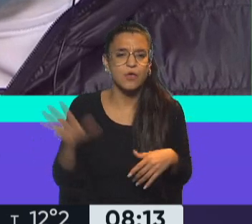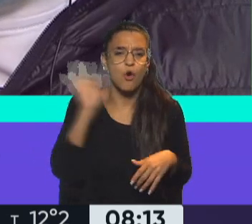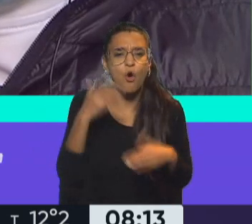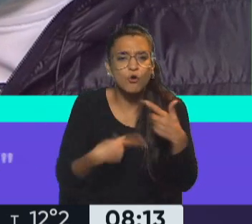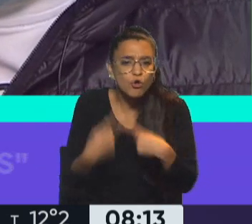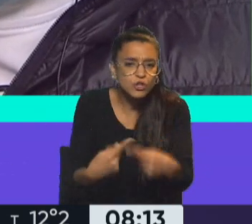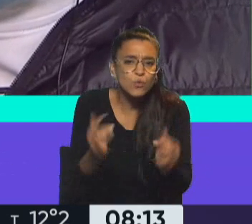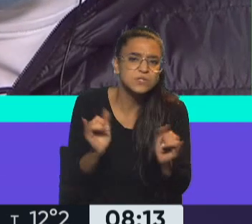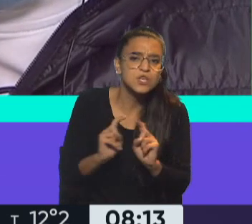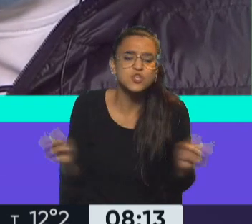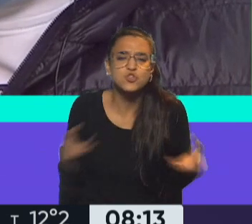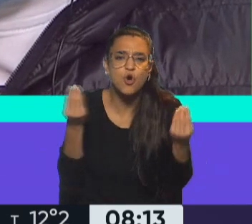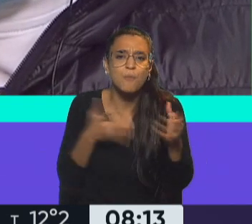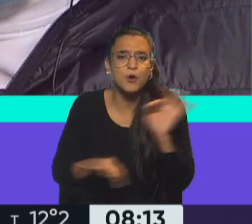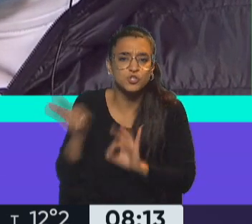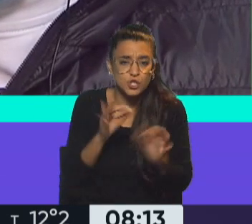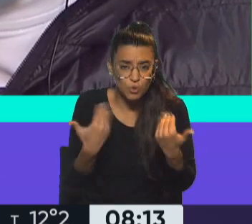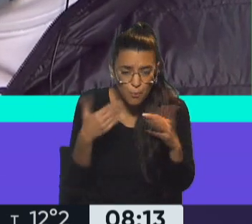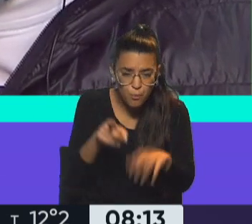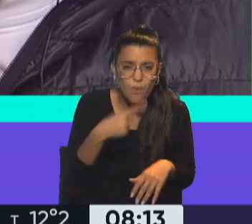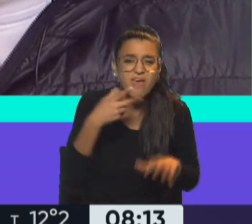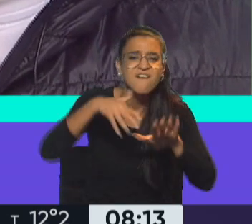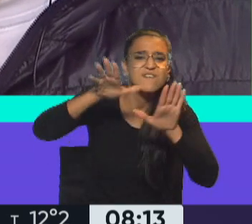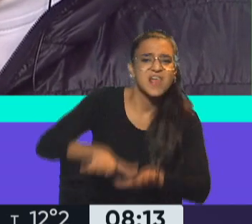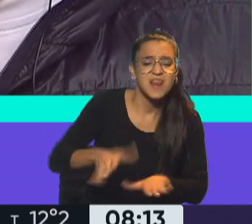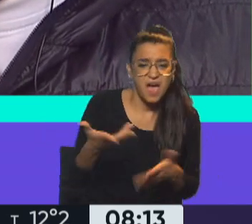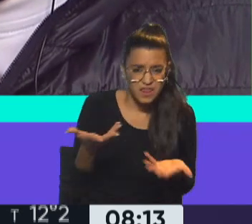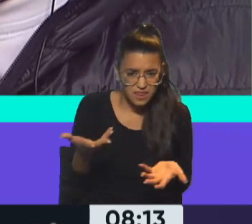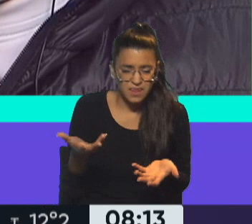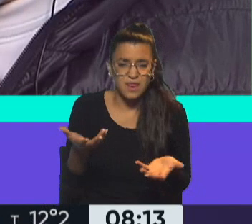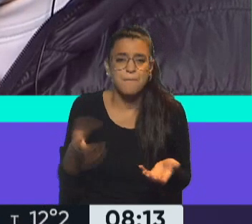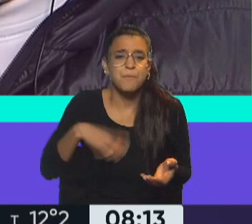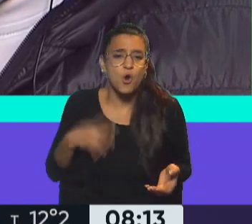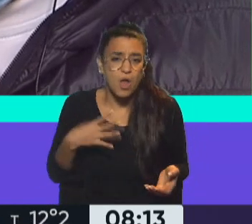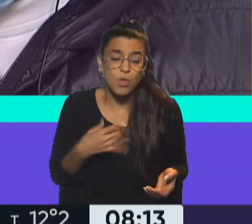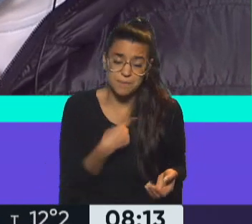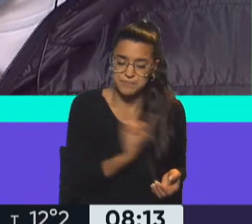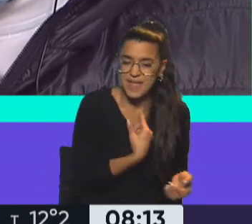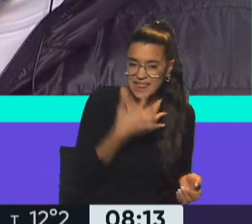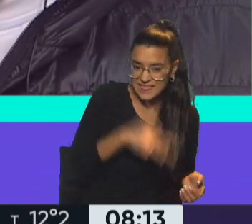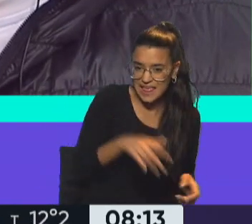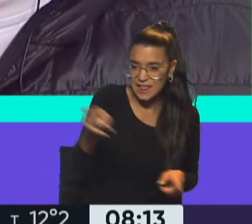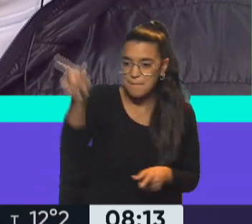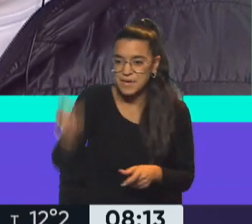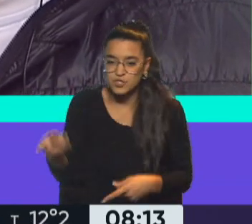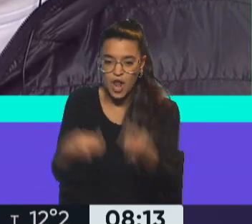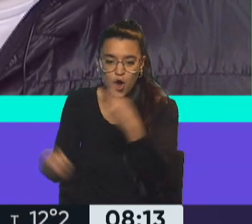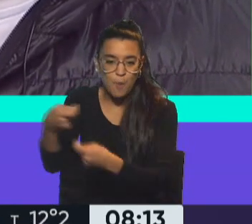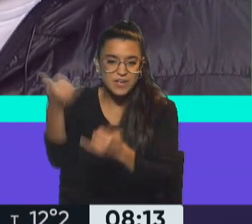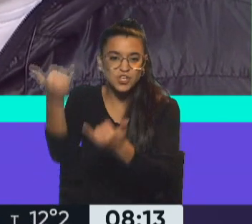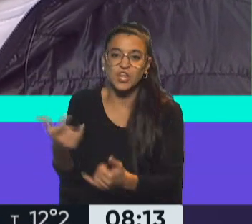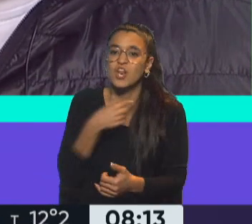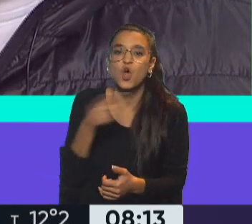a ir dando este tipo de proyectos pueden frenar ese efecto por las dudas que uno entiende el comerciante no quiere